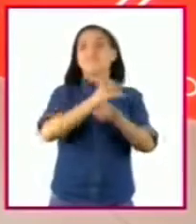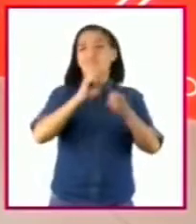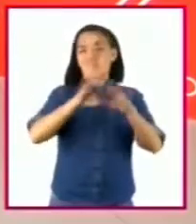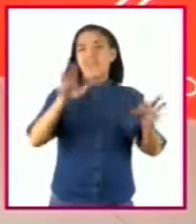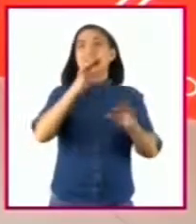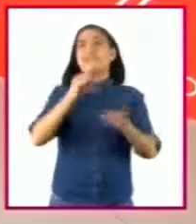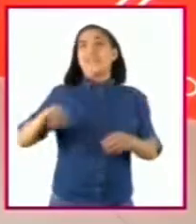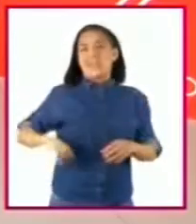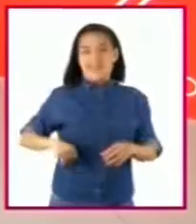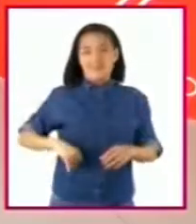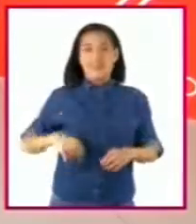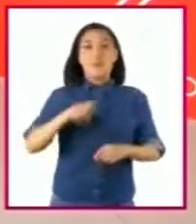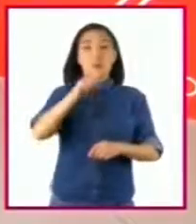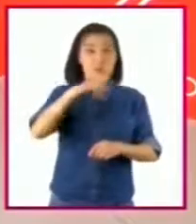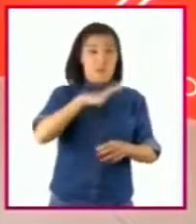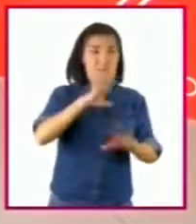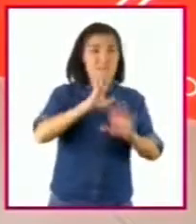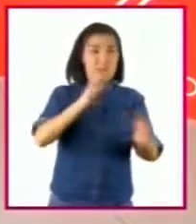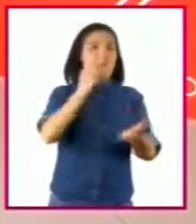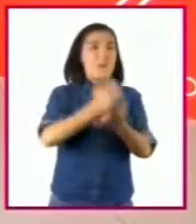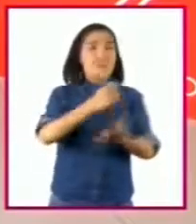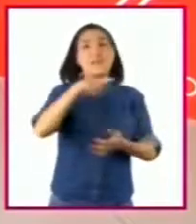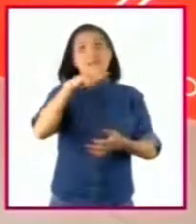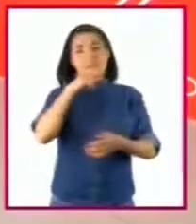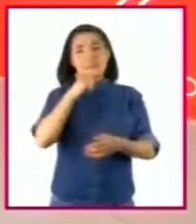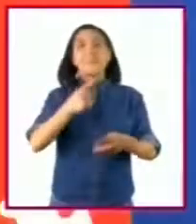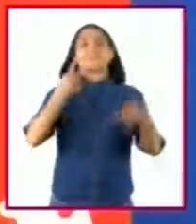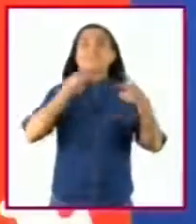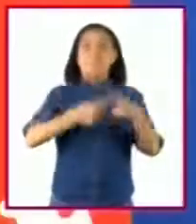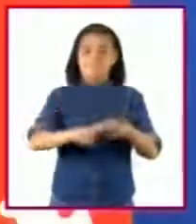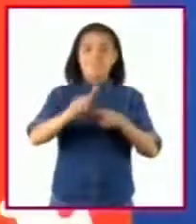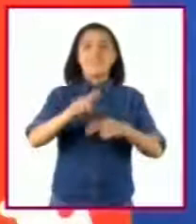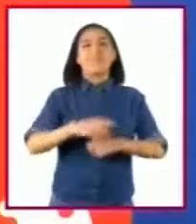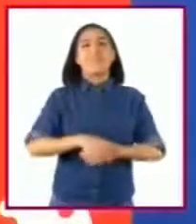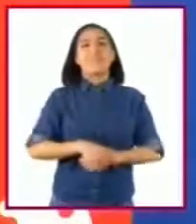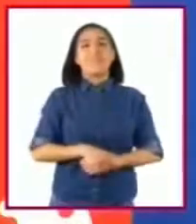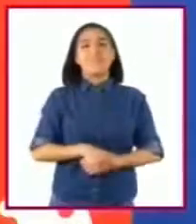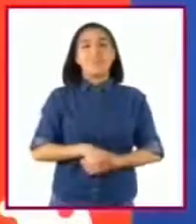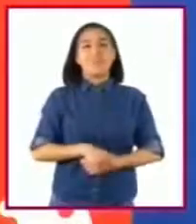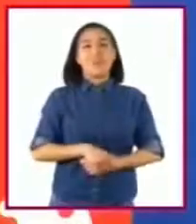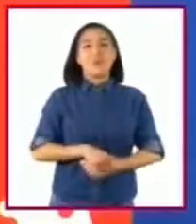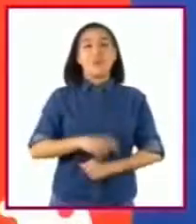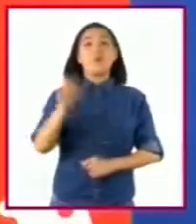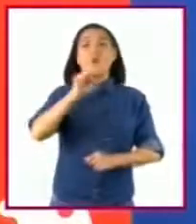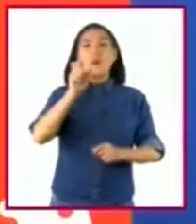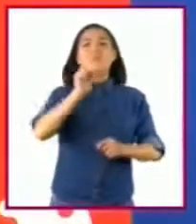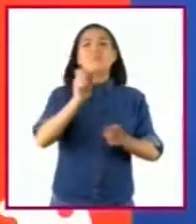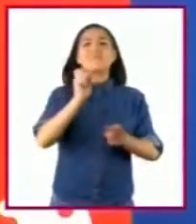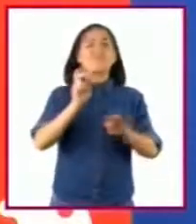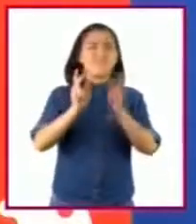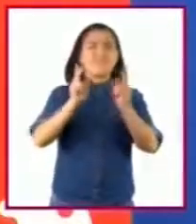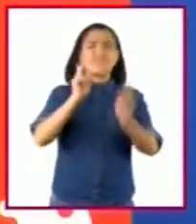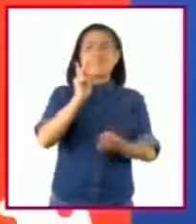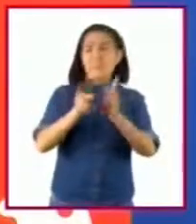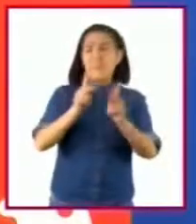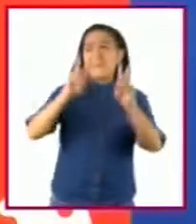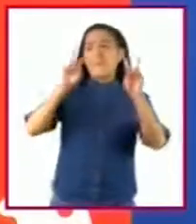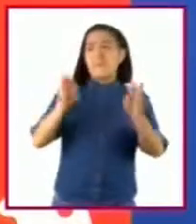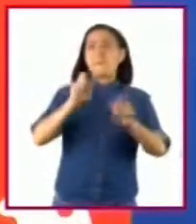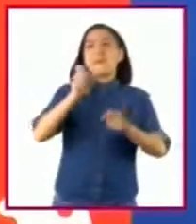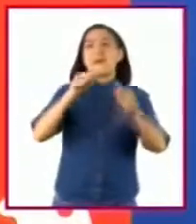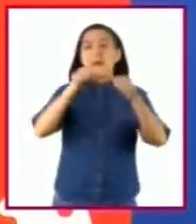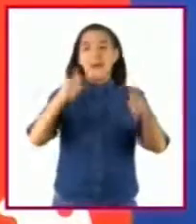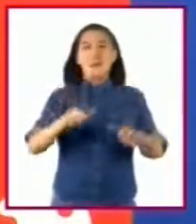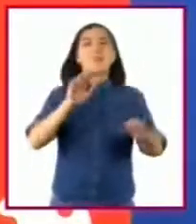relevante. Si ya tienen cuaderno y lápiz a la mano, ¡comencemos! Al hablar de qué es el arte, pensamos en sus